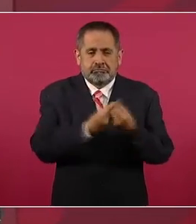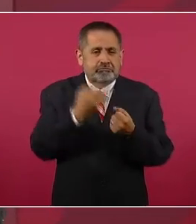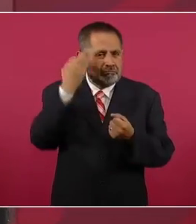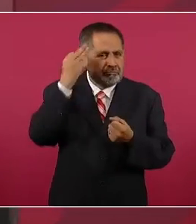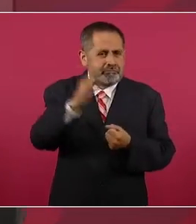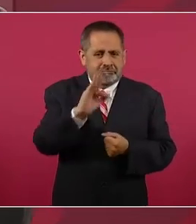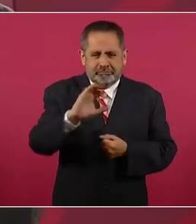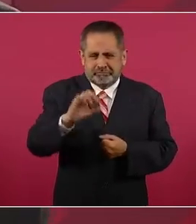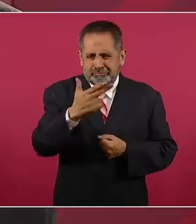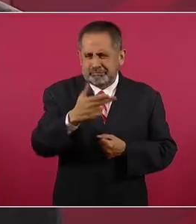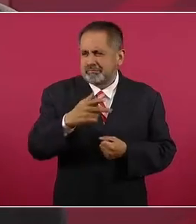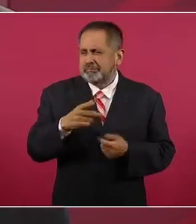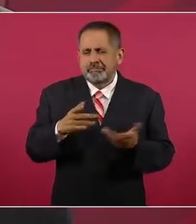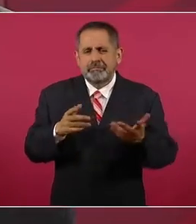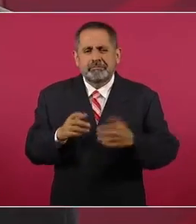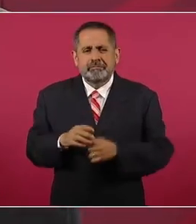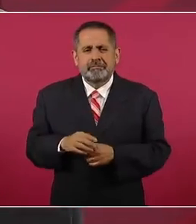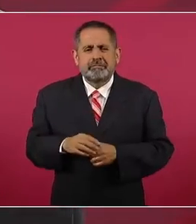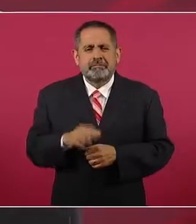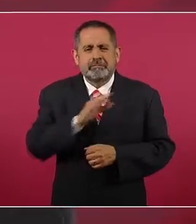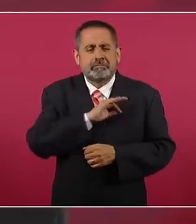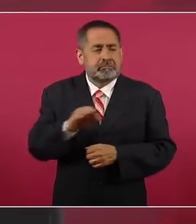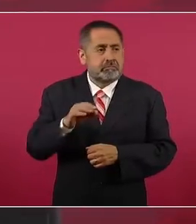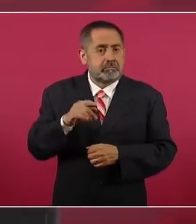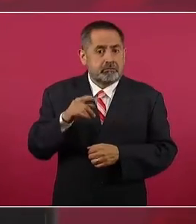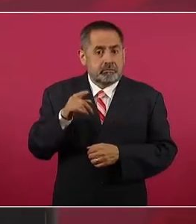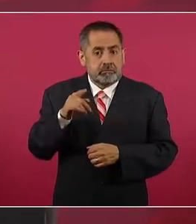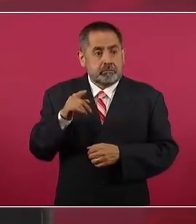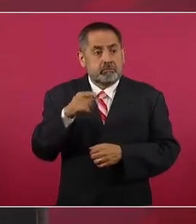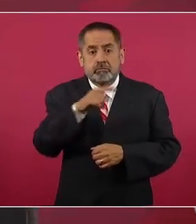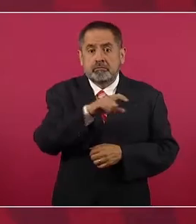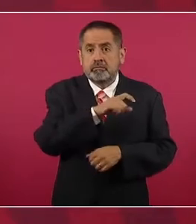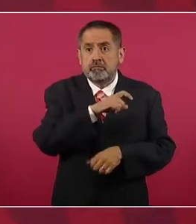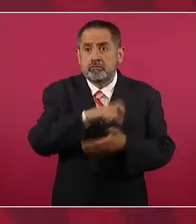Creo que estábamos en el 50 y dice va a llegar al 65 y además llegó